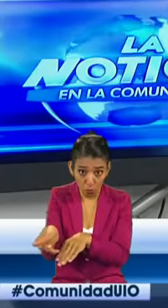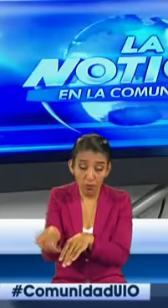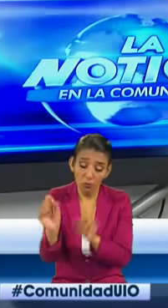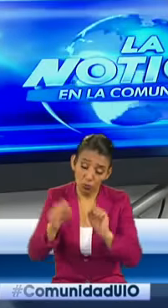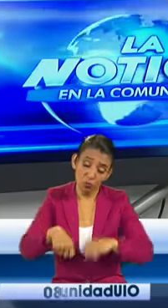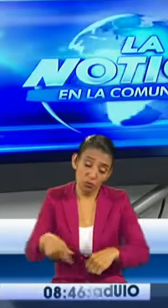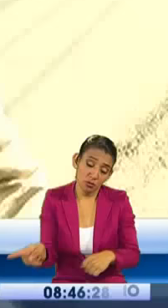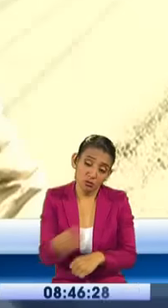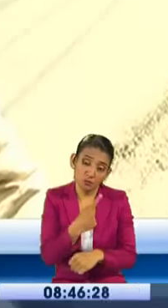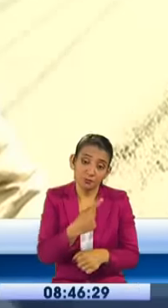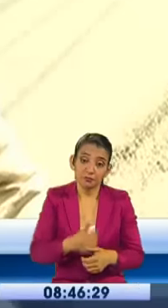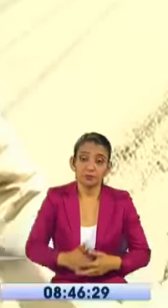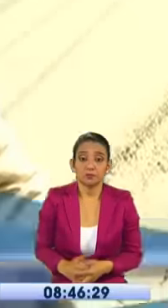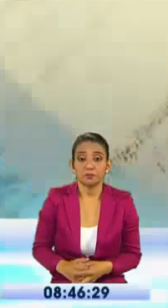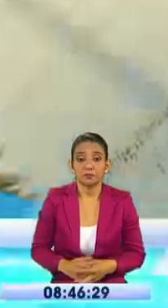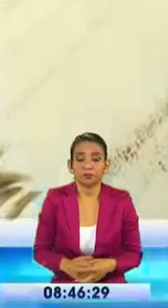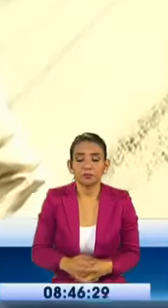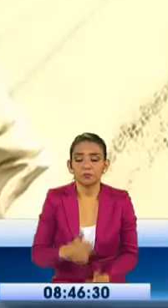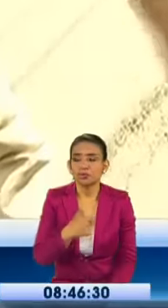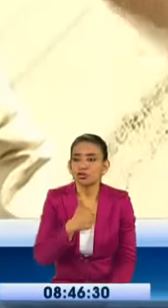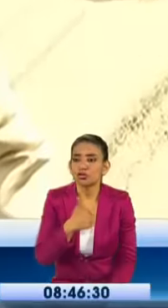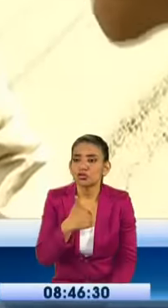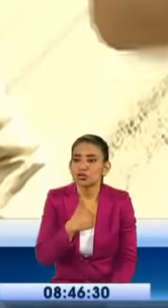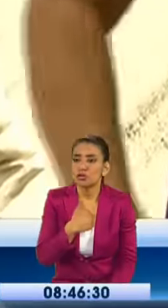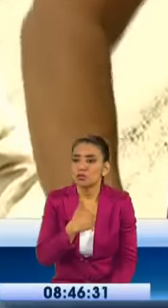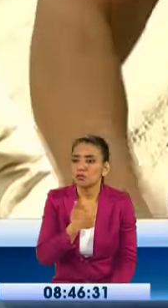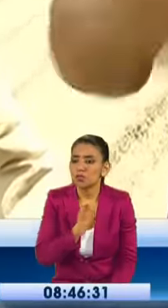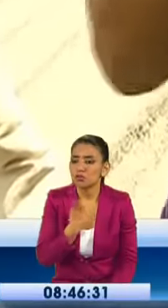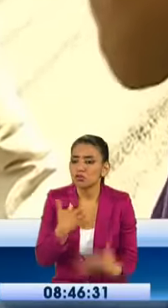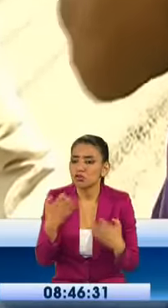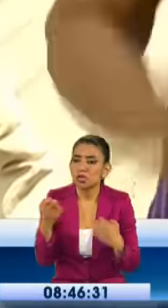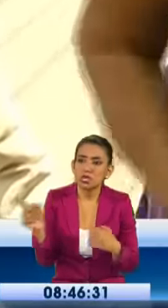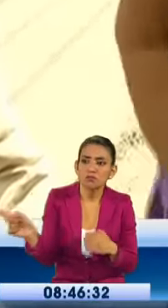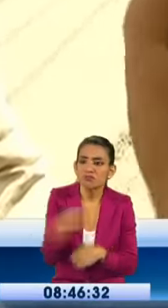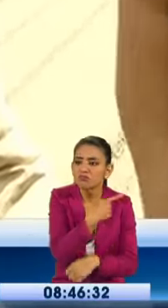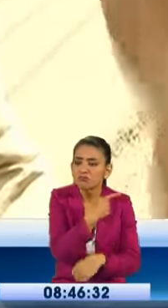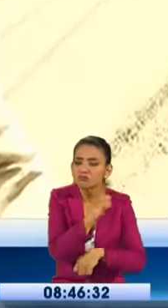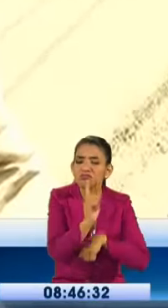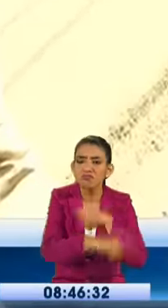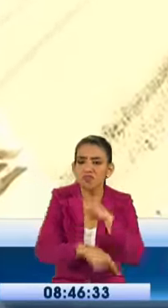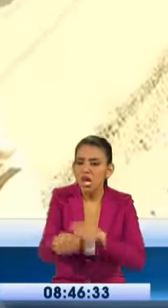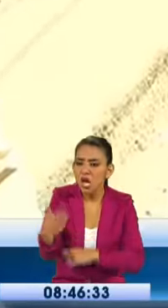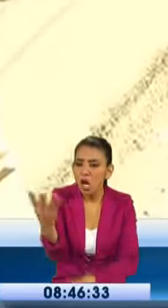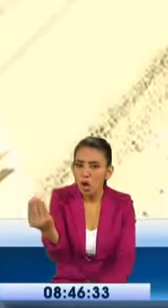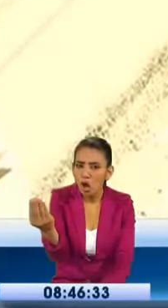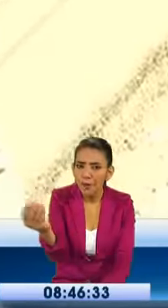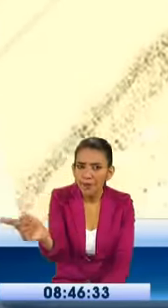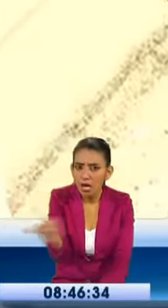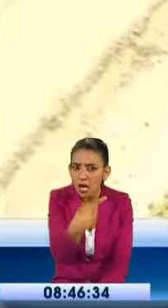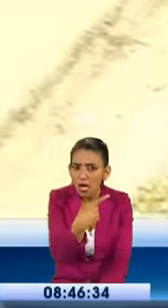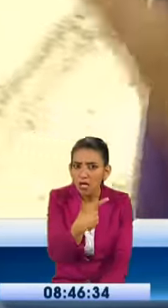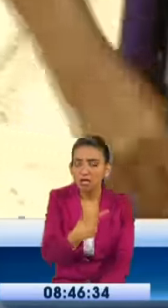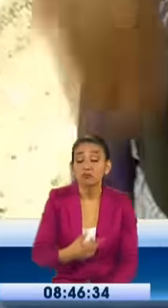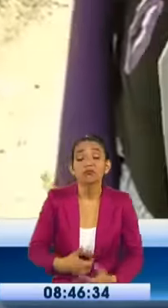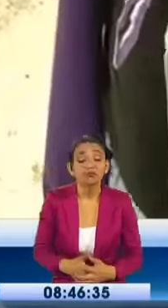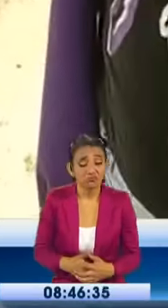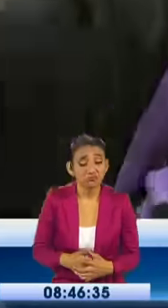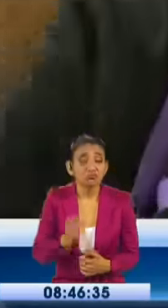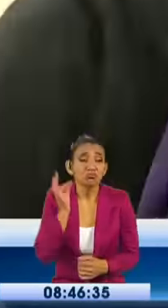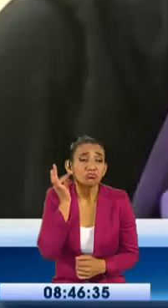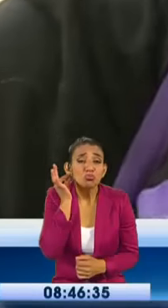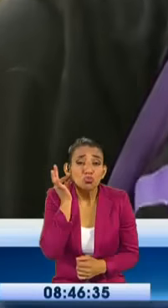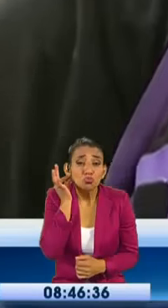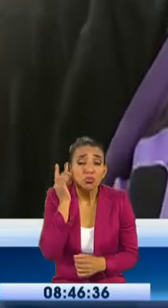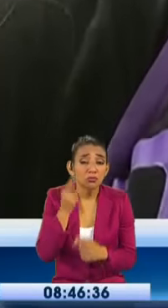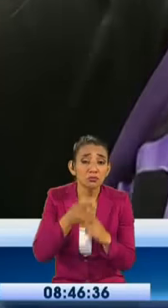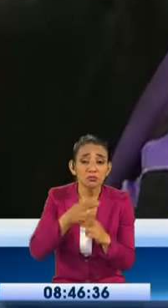culpabilidad. Yo lo voy a hacer, yo quiero justicia para este cobarde, porque es un cobarde. A Jenny se le ha salido toda